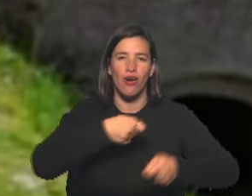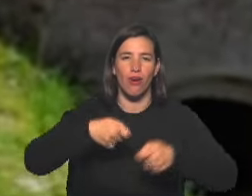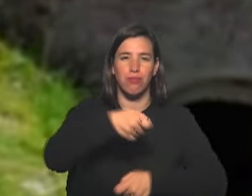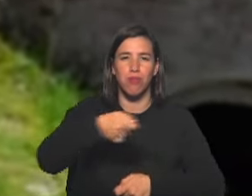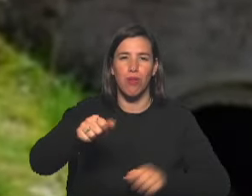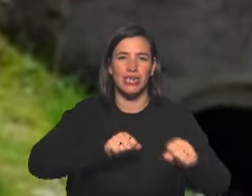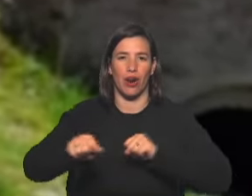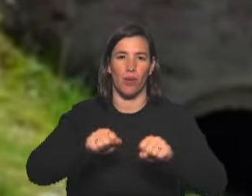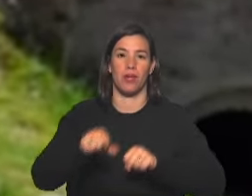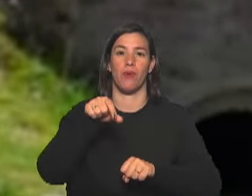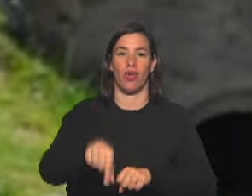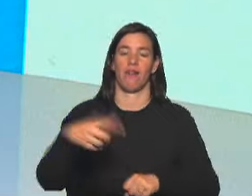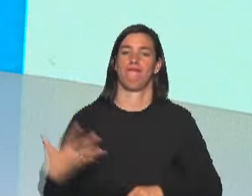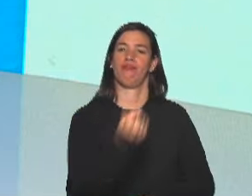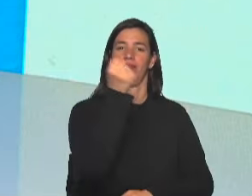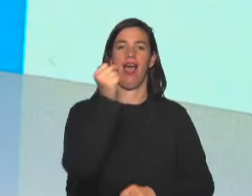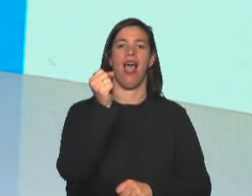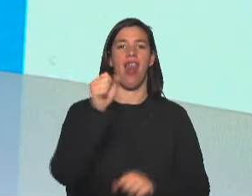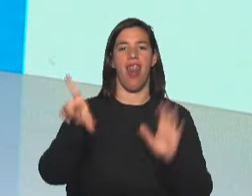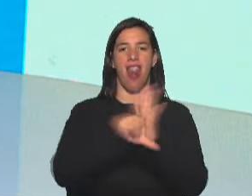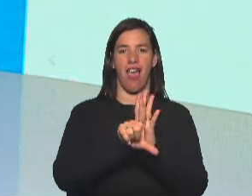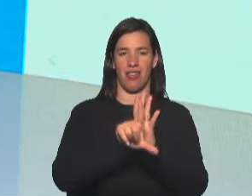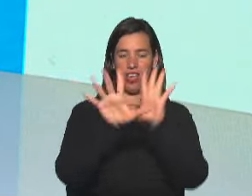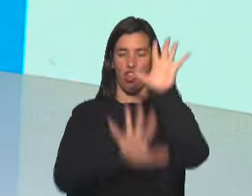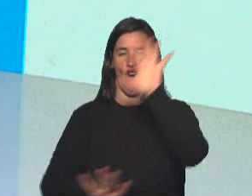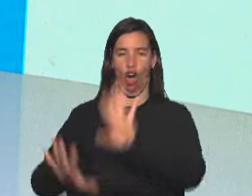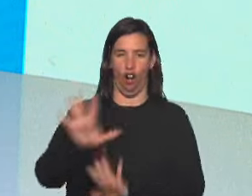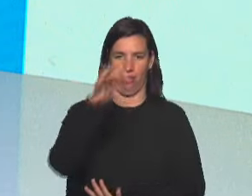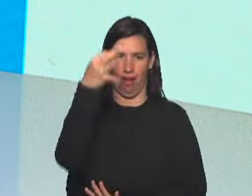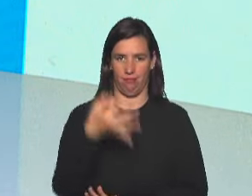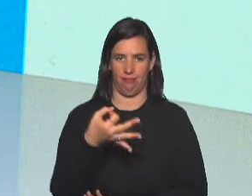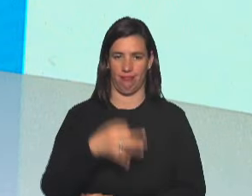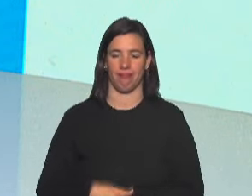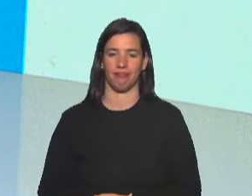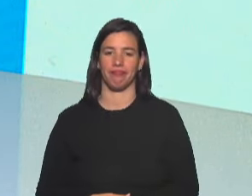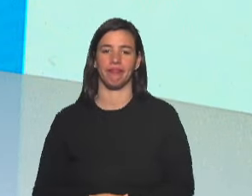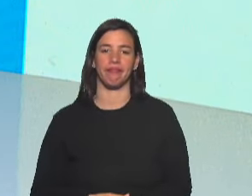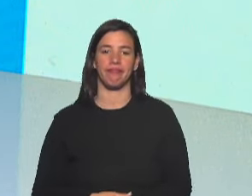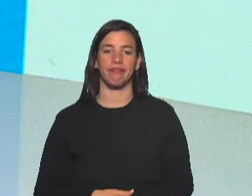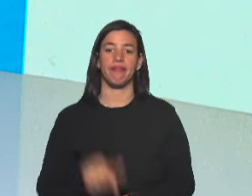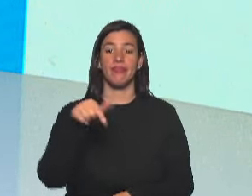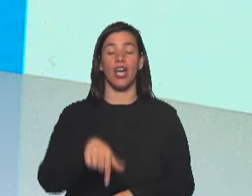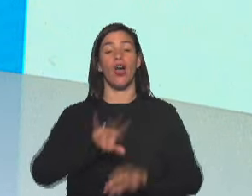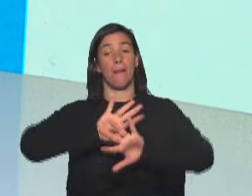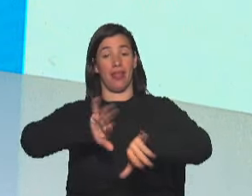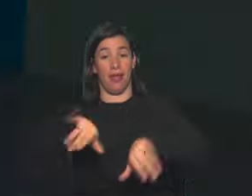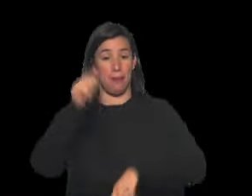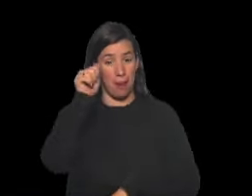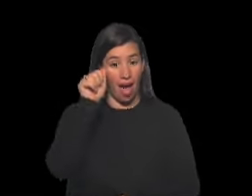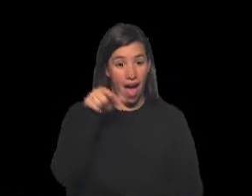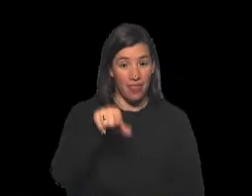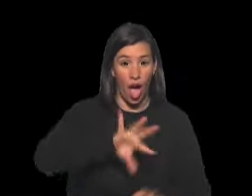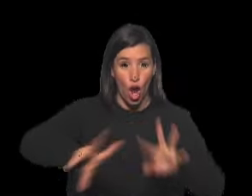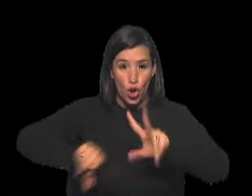ley y el orden. Y ahora la costa atlántica, Mar del Plata, robo piraña. Esto